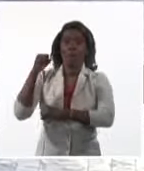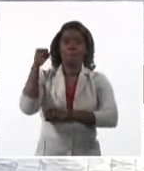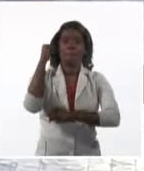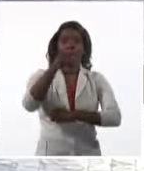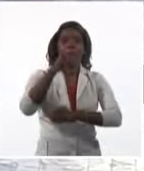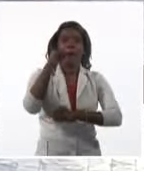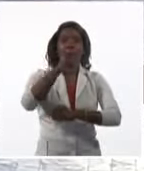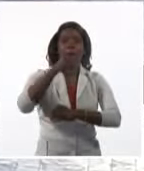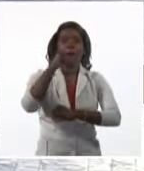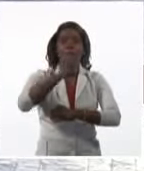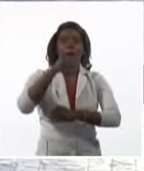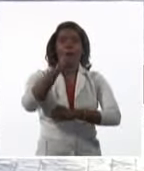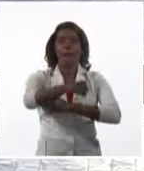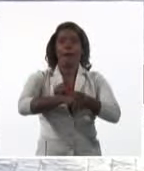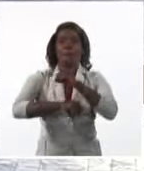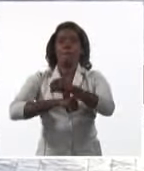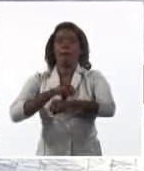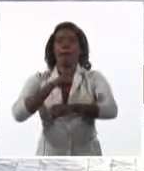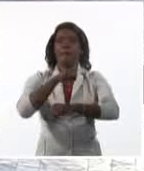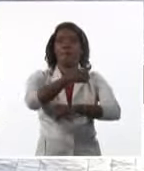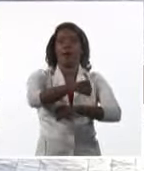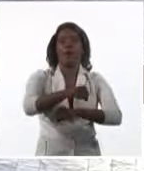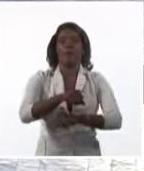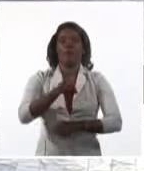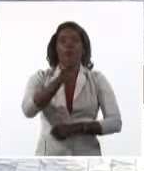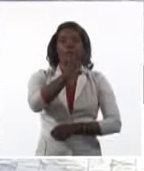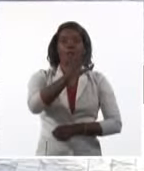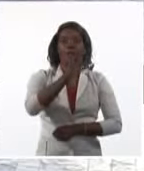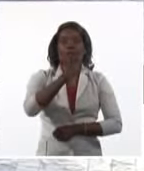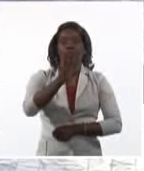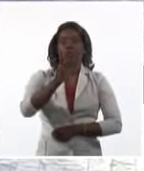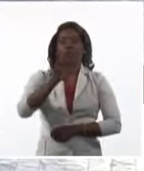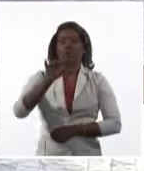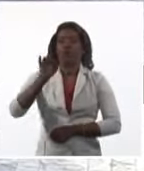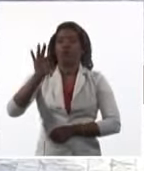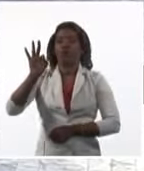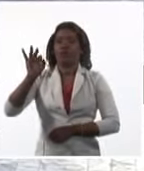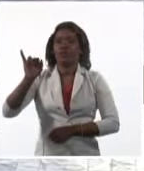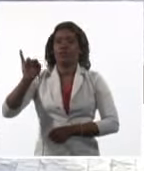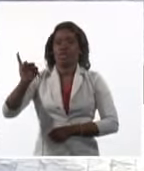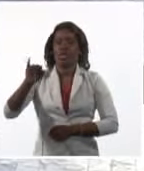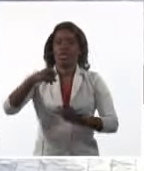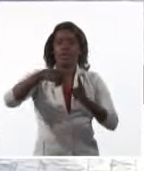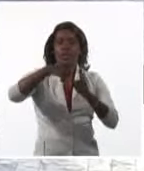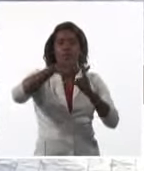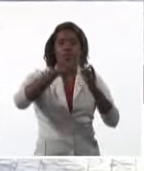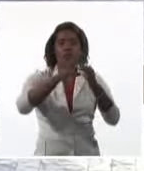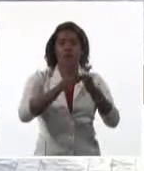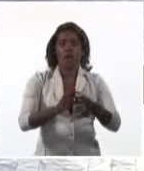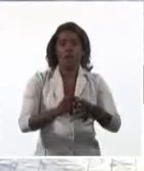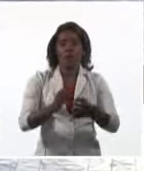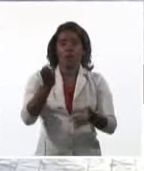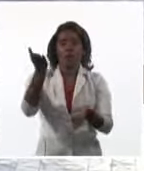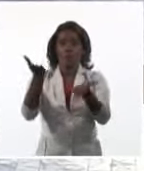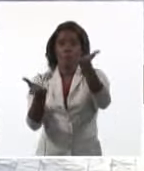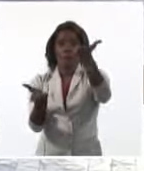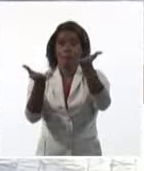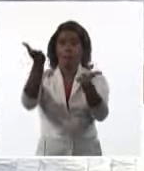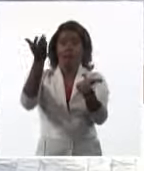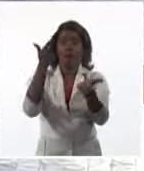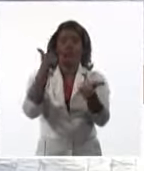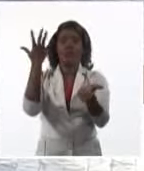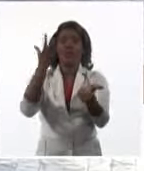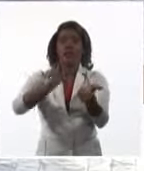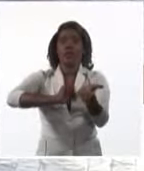de 48 y 86 kilos, donde habrá pleitos en semifinales, es decir, los que ganen estarán asegurando la presencia